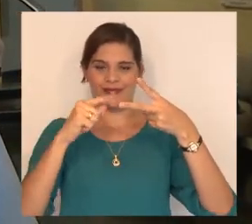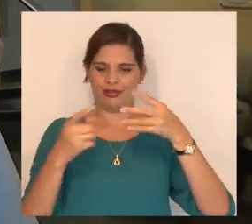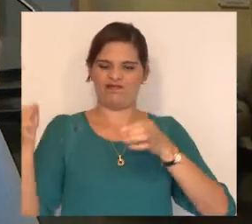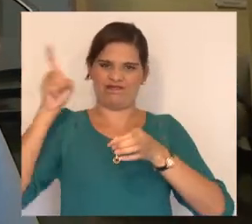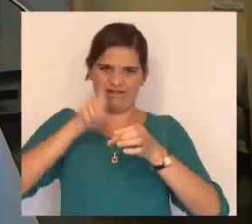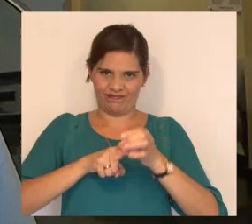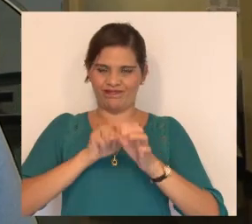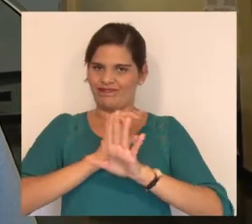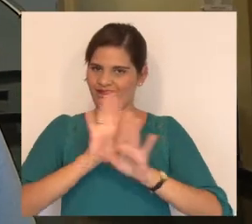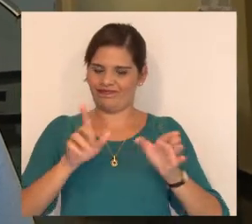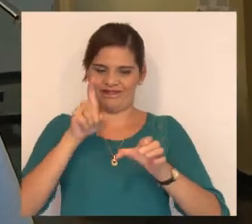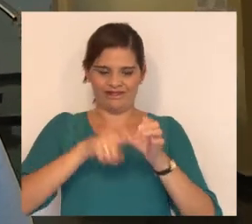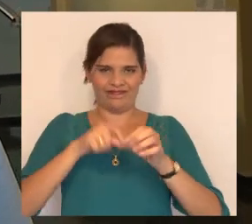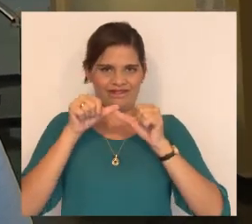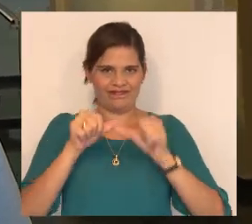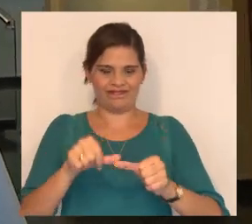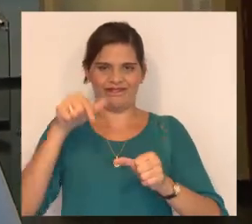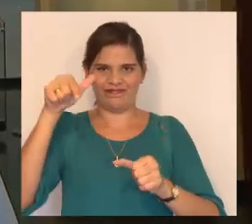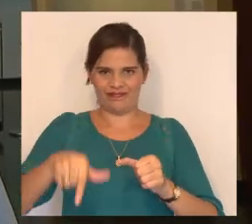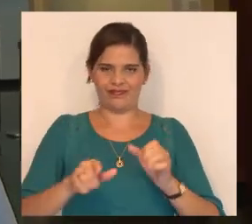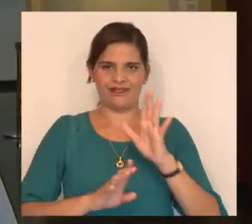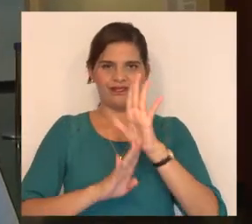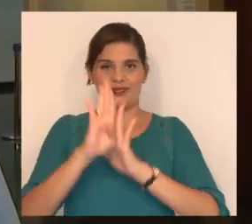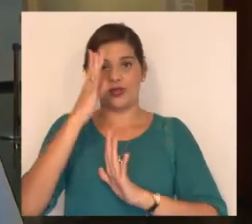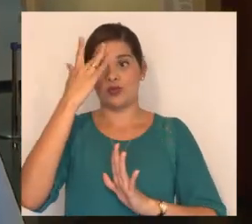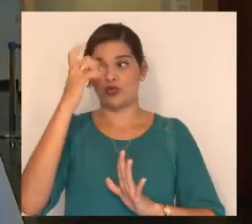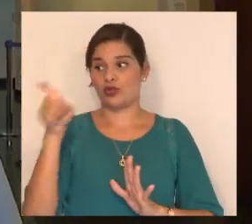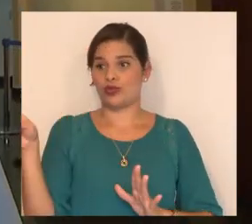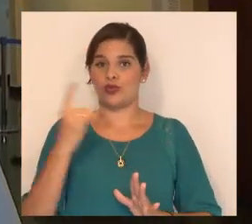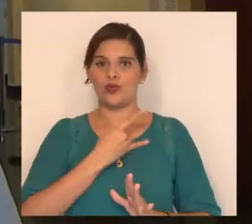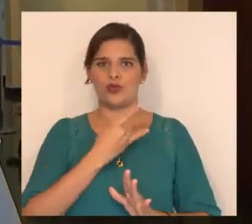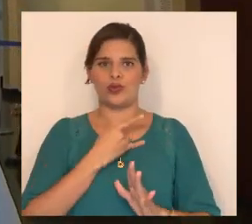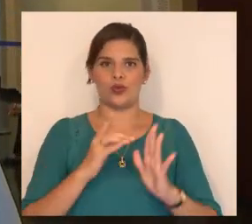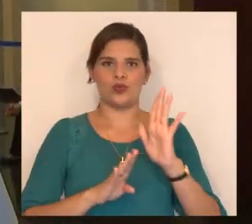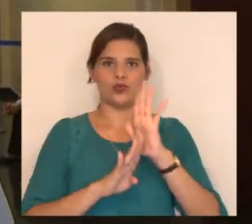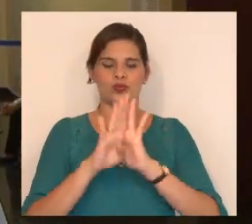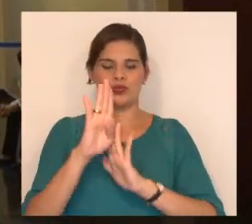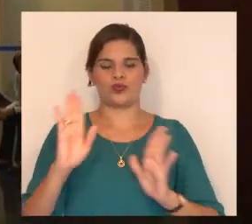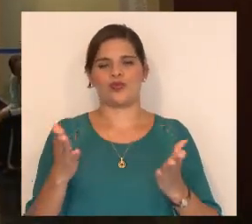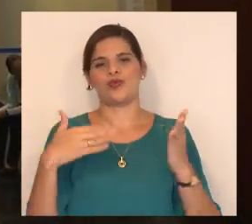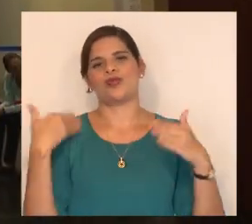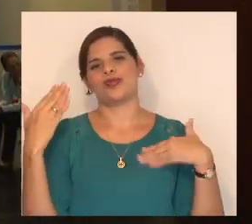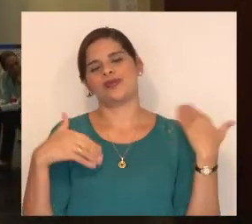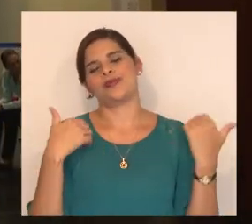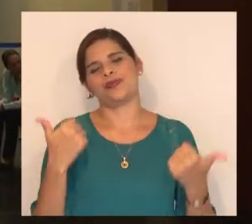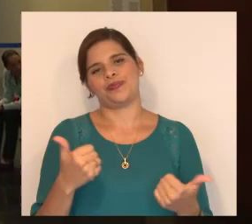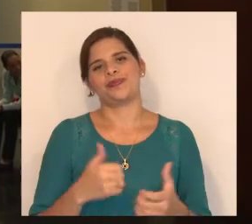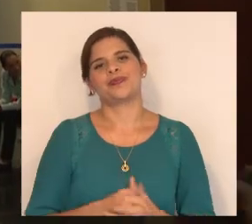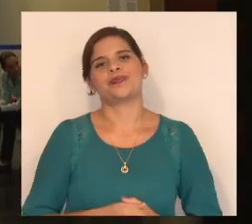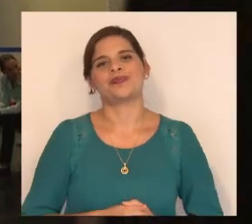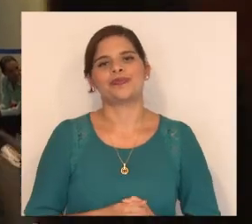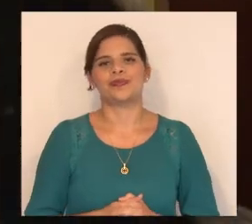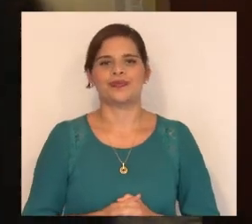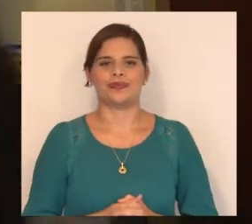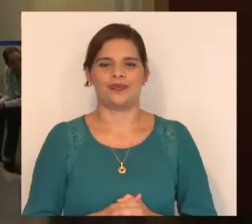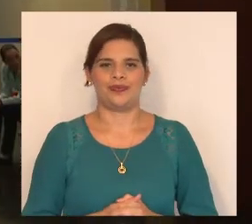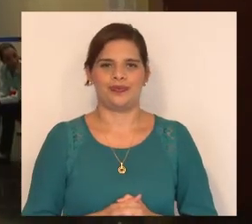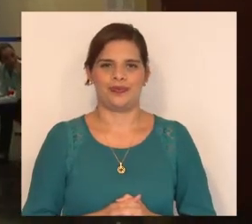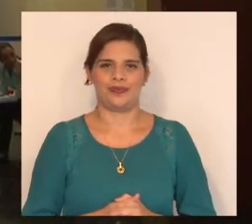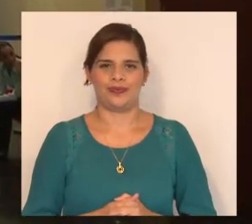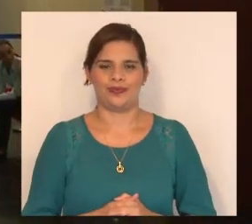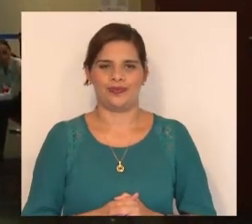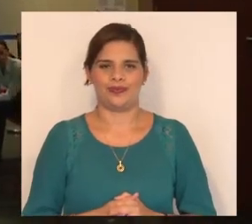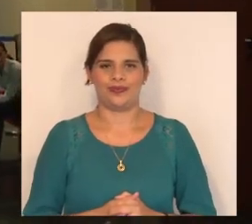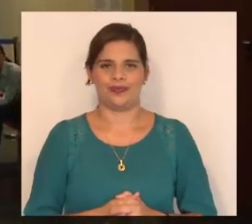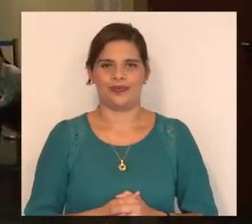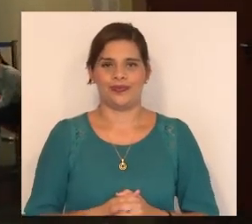queremos trabajar desde la Academia con la Universidad, haciéndola miembro institucional, dado que ha avanzado muchísimo, que no estamos